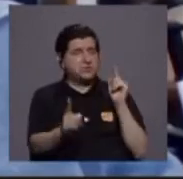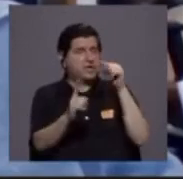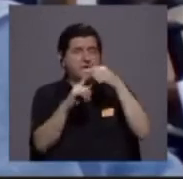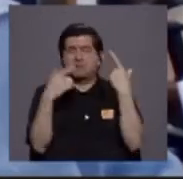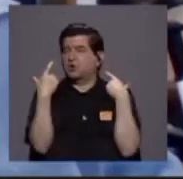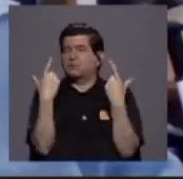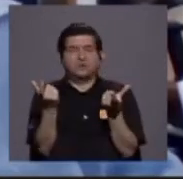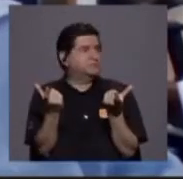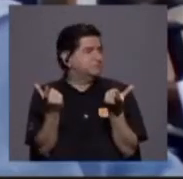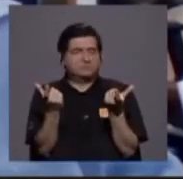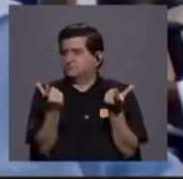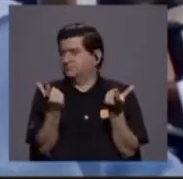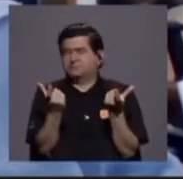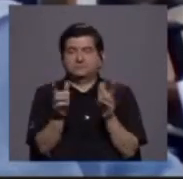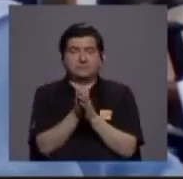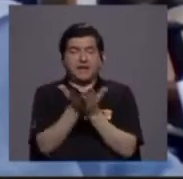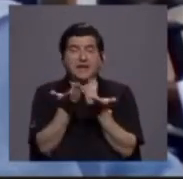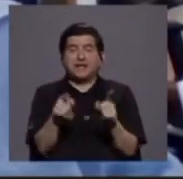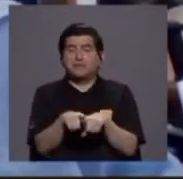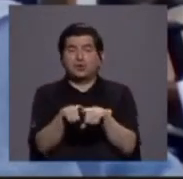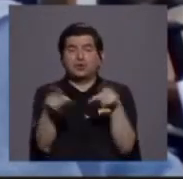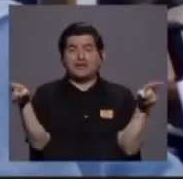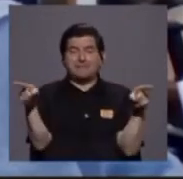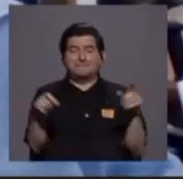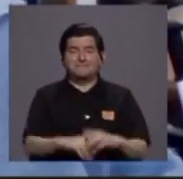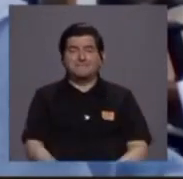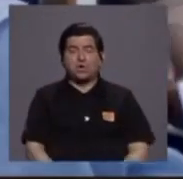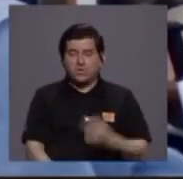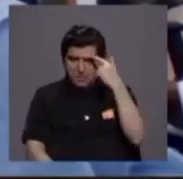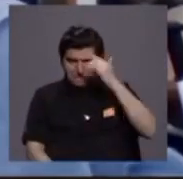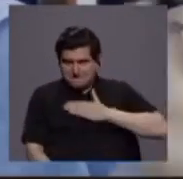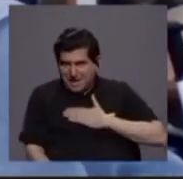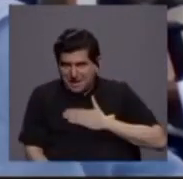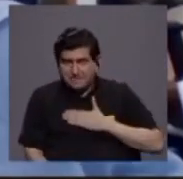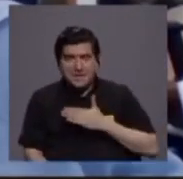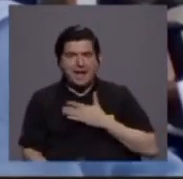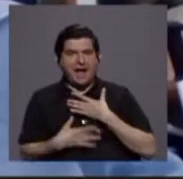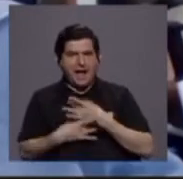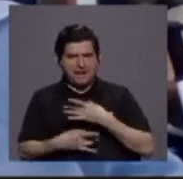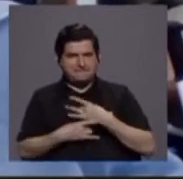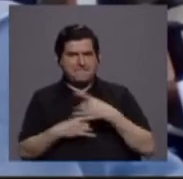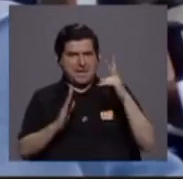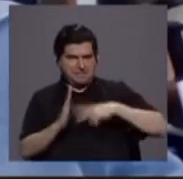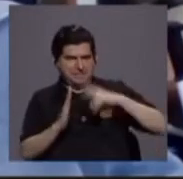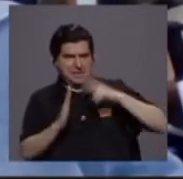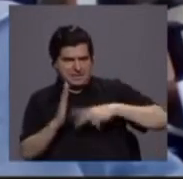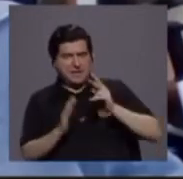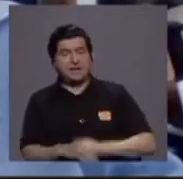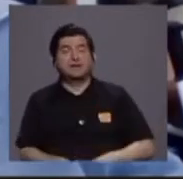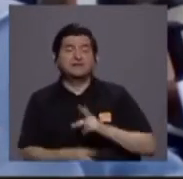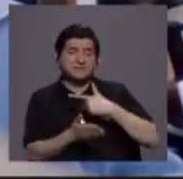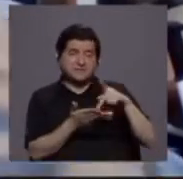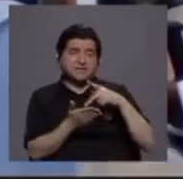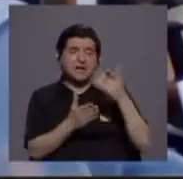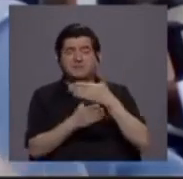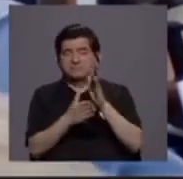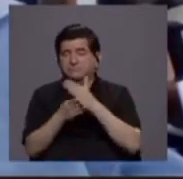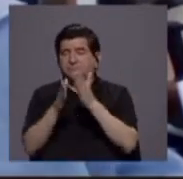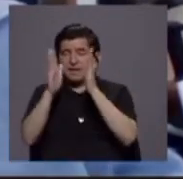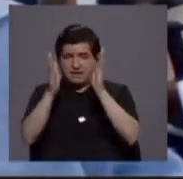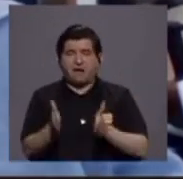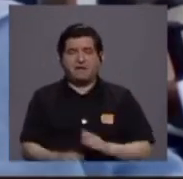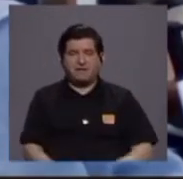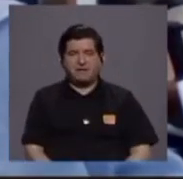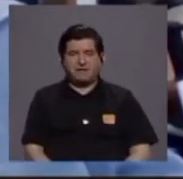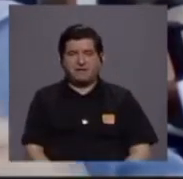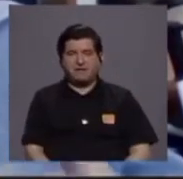lucro. El libro tampoco tiene fin pues para mí. A mí sí me interesa que lo lean. Obviamente hay que pagar a los distribuidores,